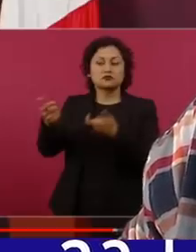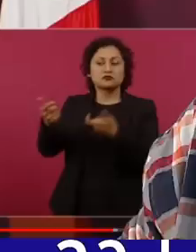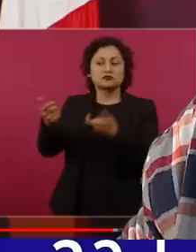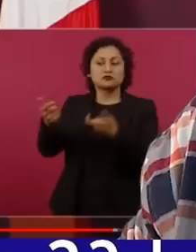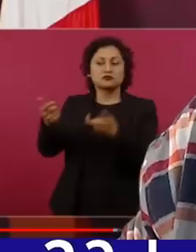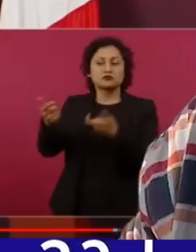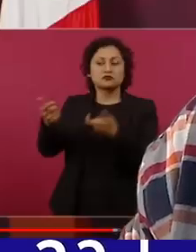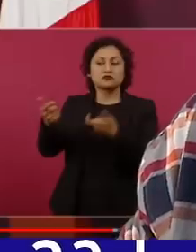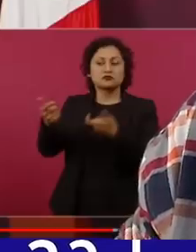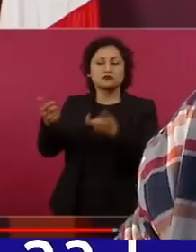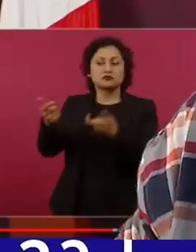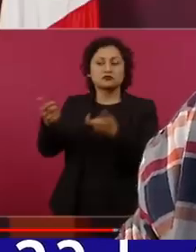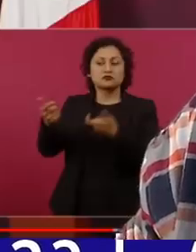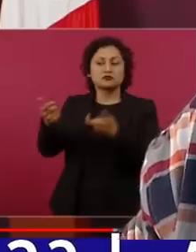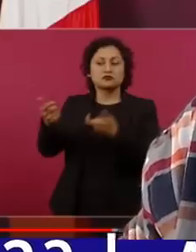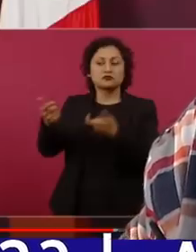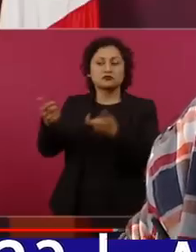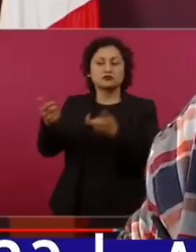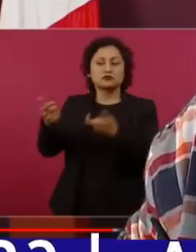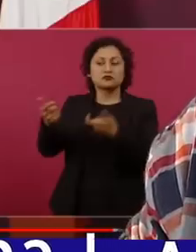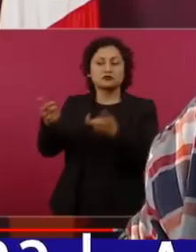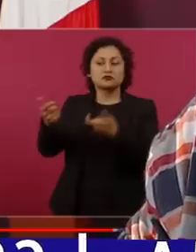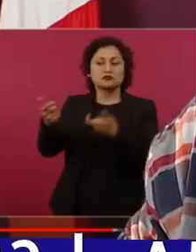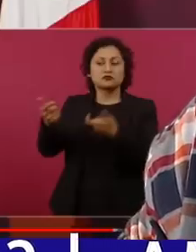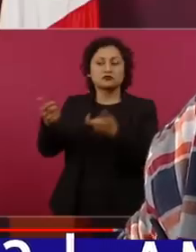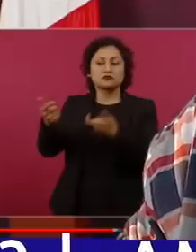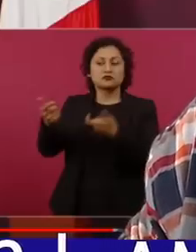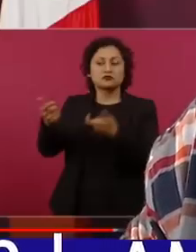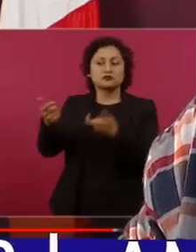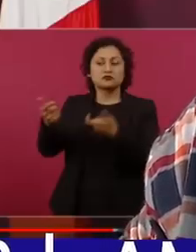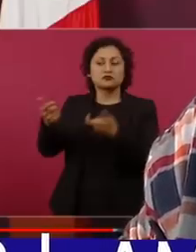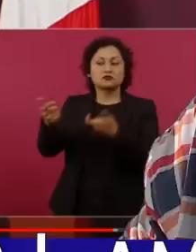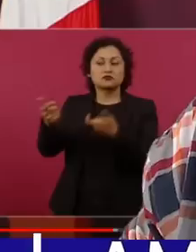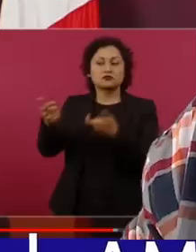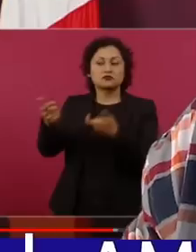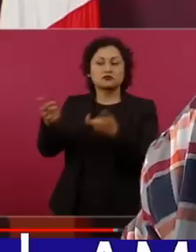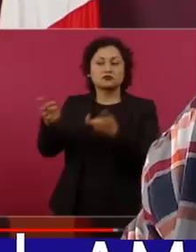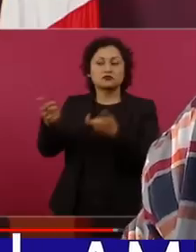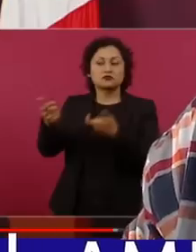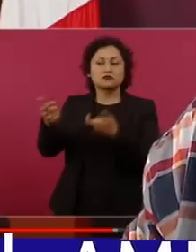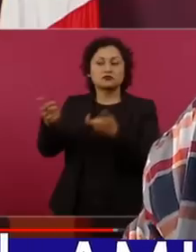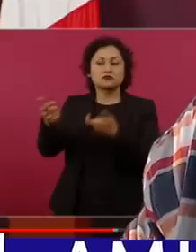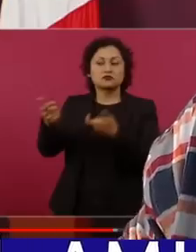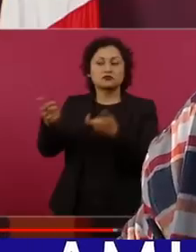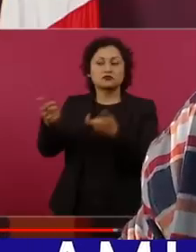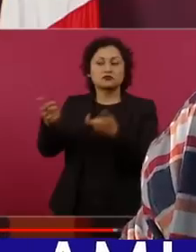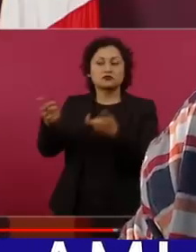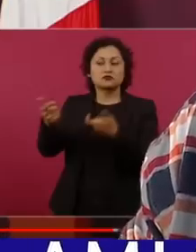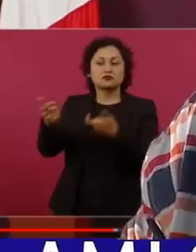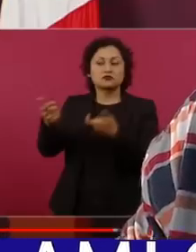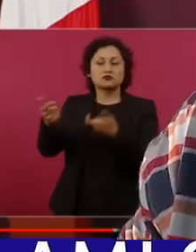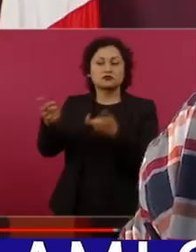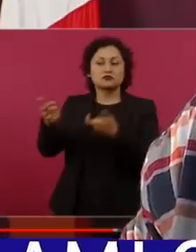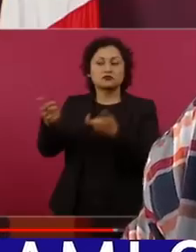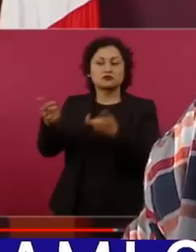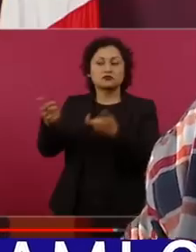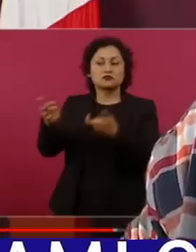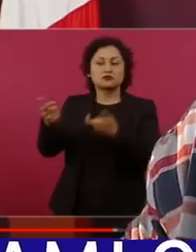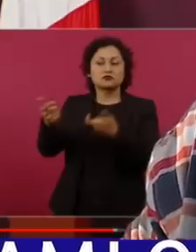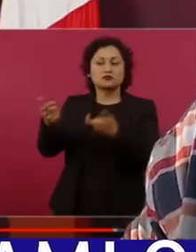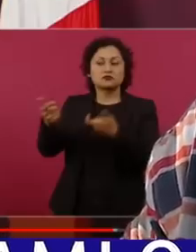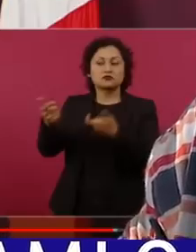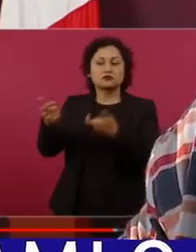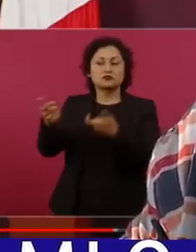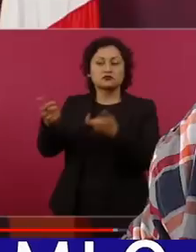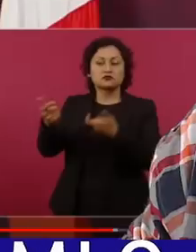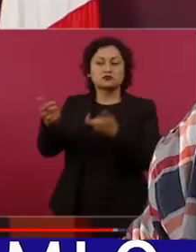pie, que no comercia nada con México. No, al que le afecta primeramente, en primera línea, es al empresario